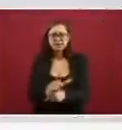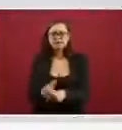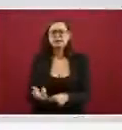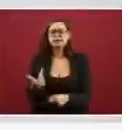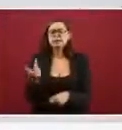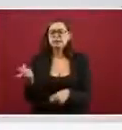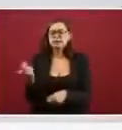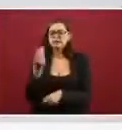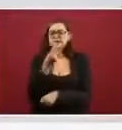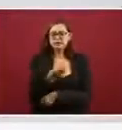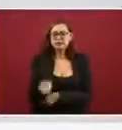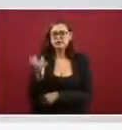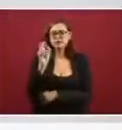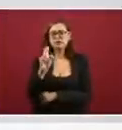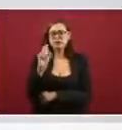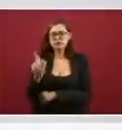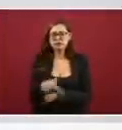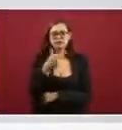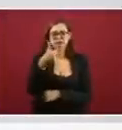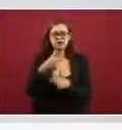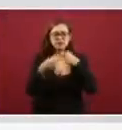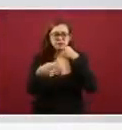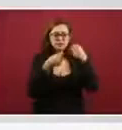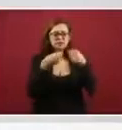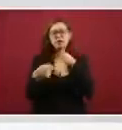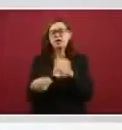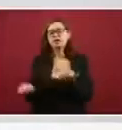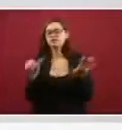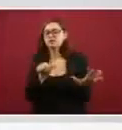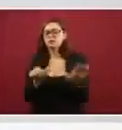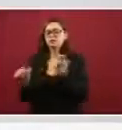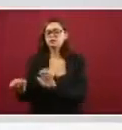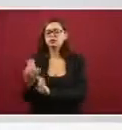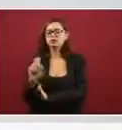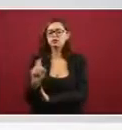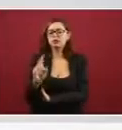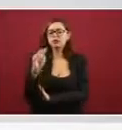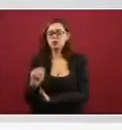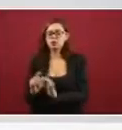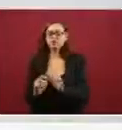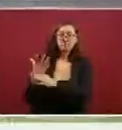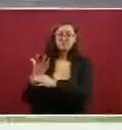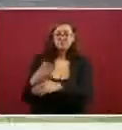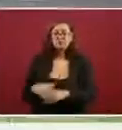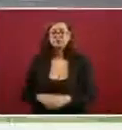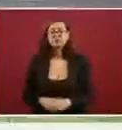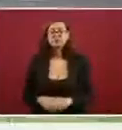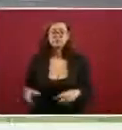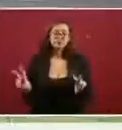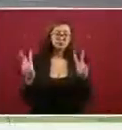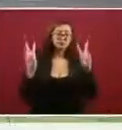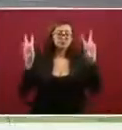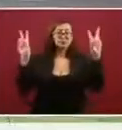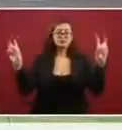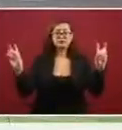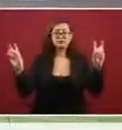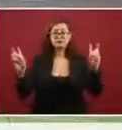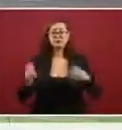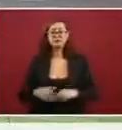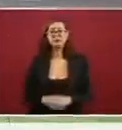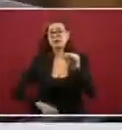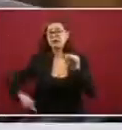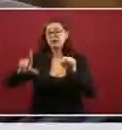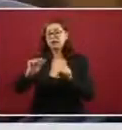presidente fue notable, incluso al pronunciarlo. Hacía años que no veíamos a un primer mandatario leyendo un informe en papel